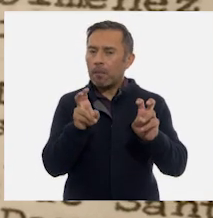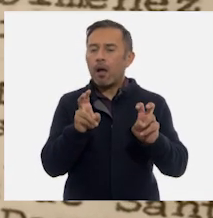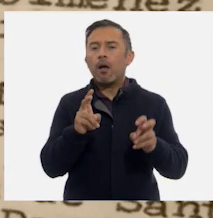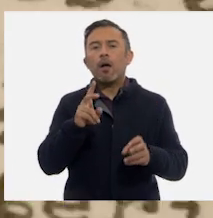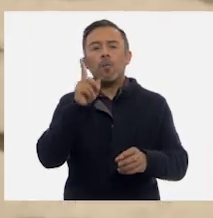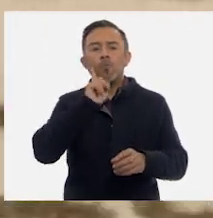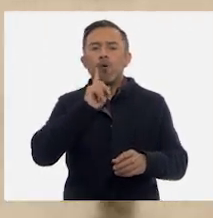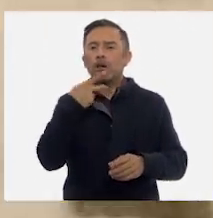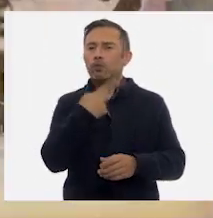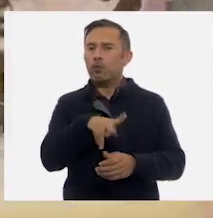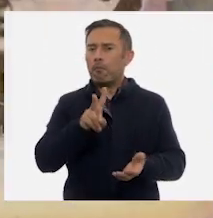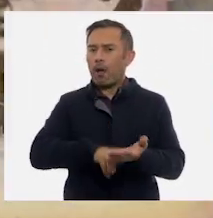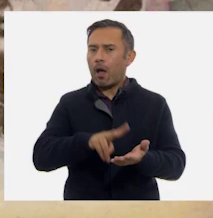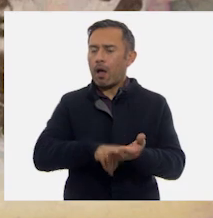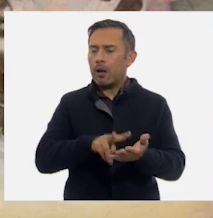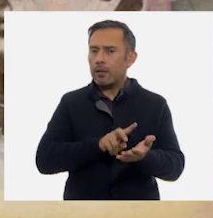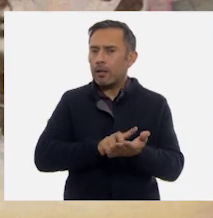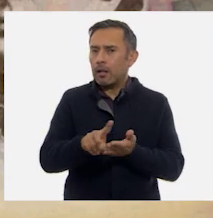mujeres.